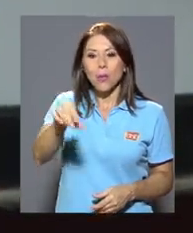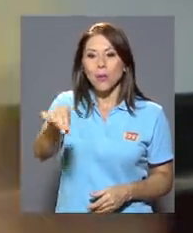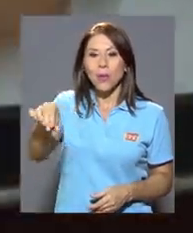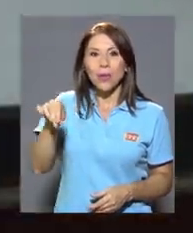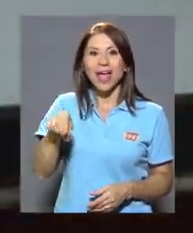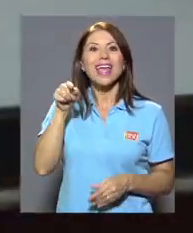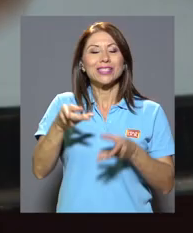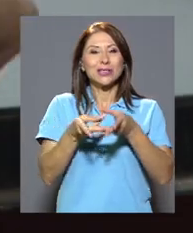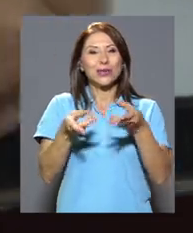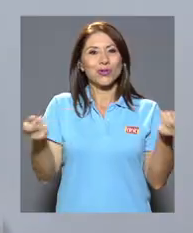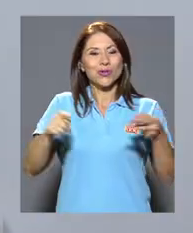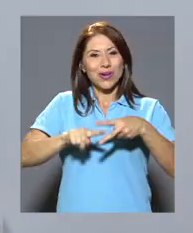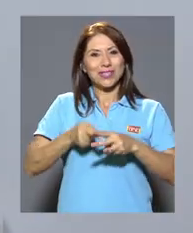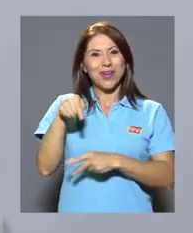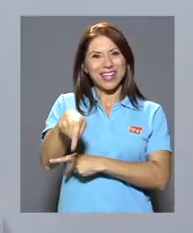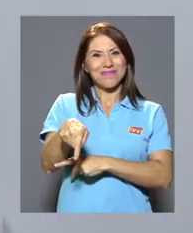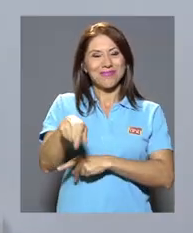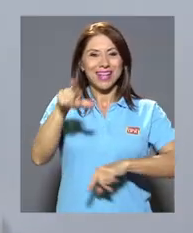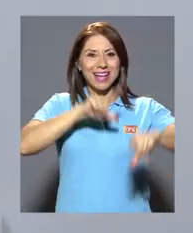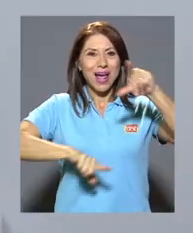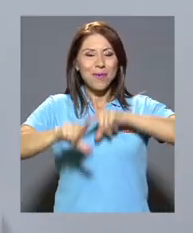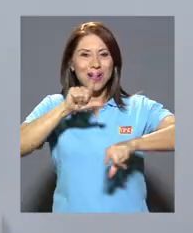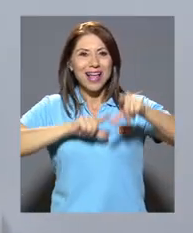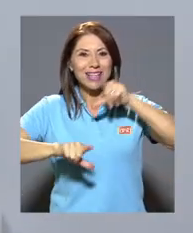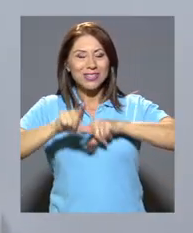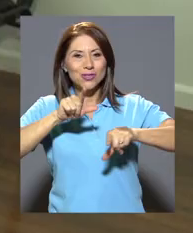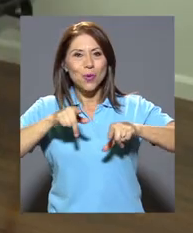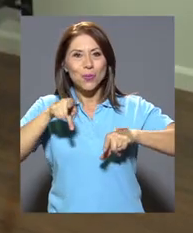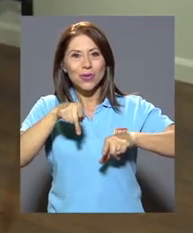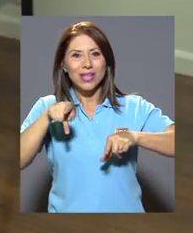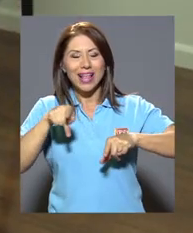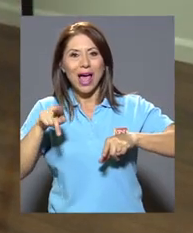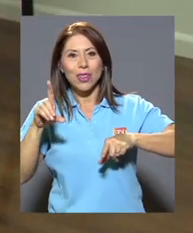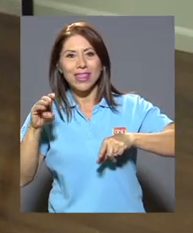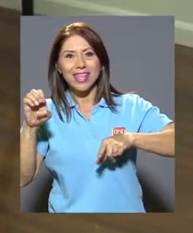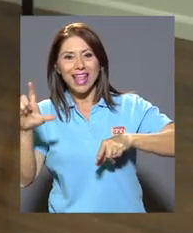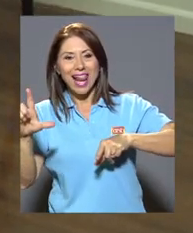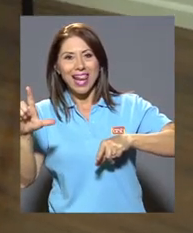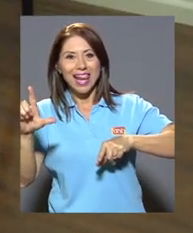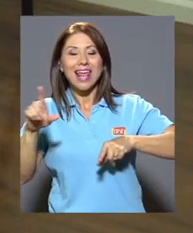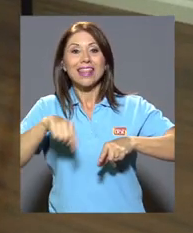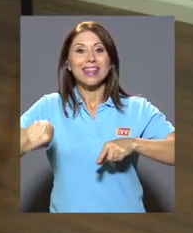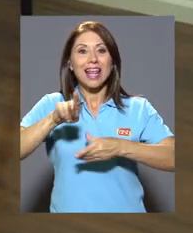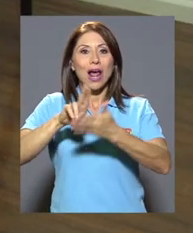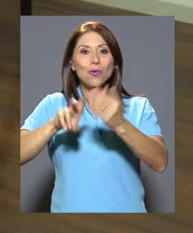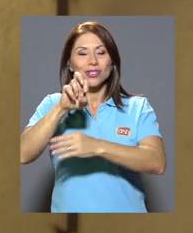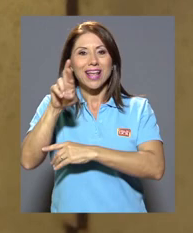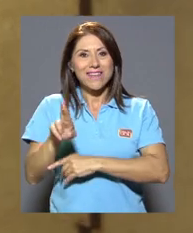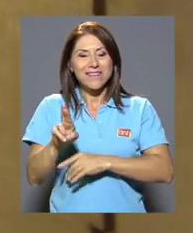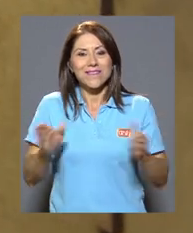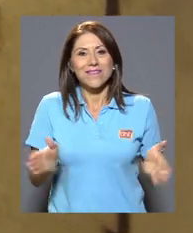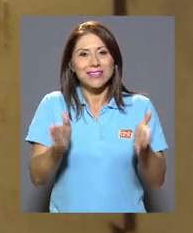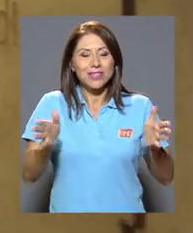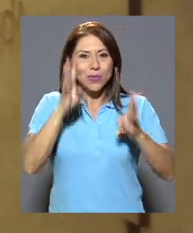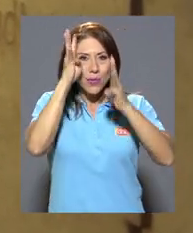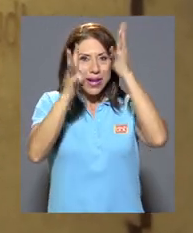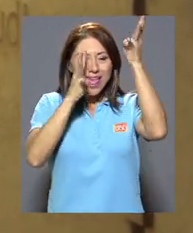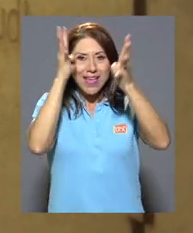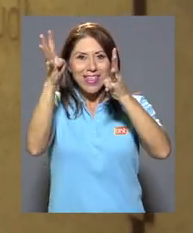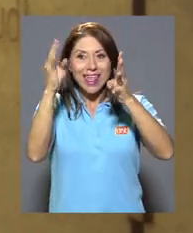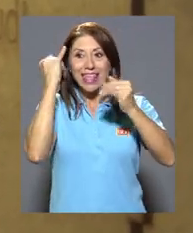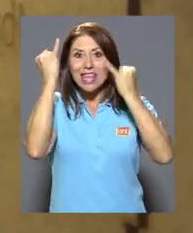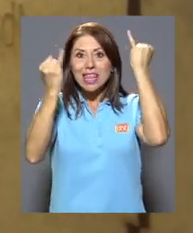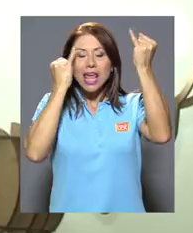pequeño lugar. En el laboratorio de prototipado digital Protolab de la UCR se estimula la creatividad y las ideas cobran